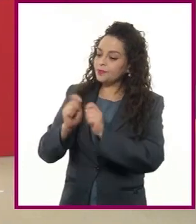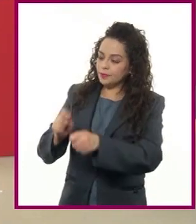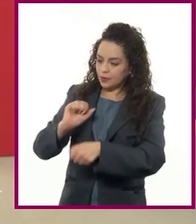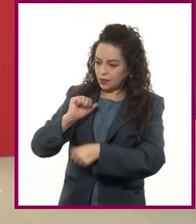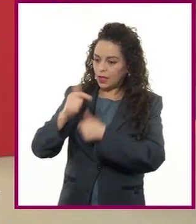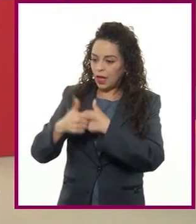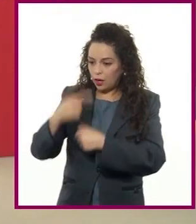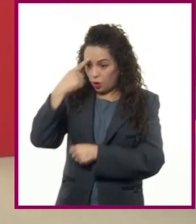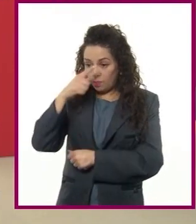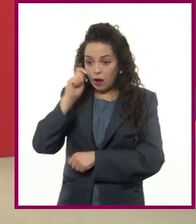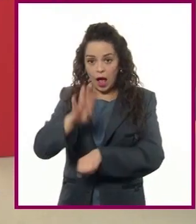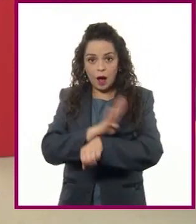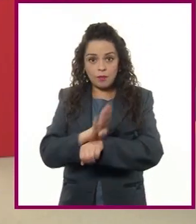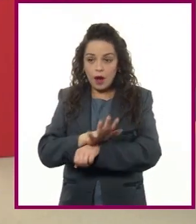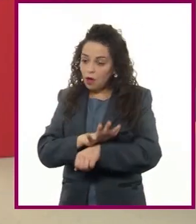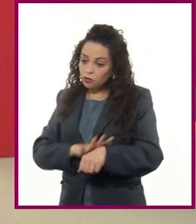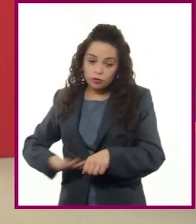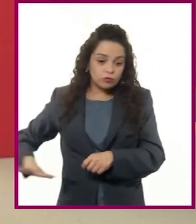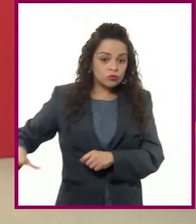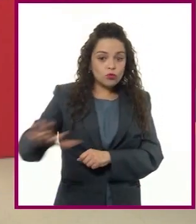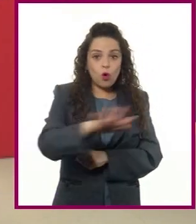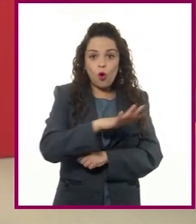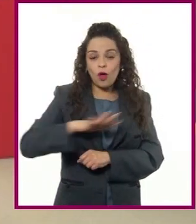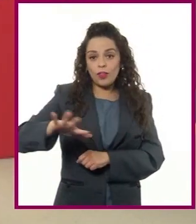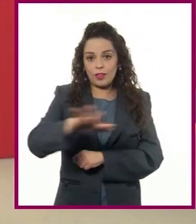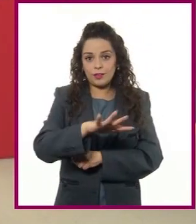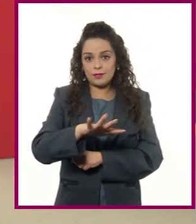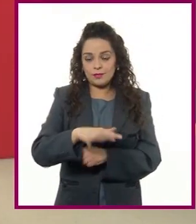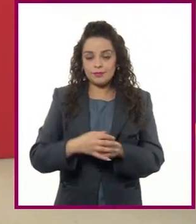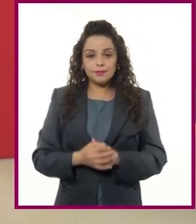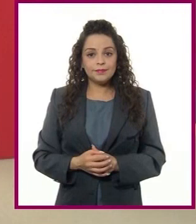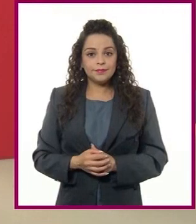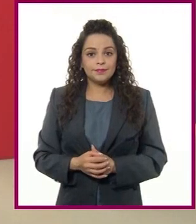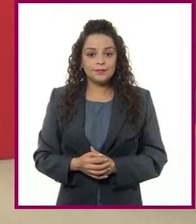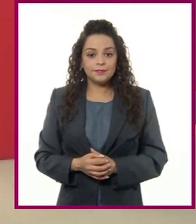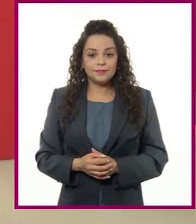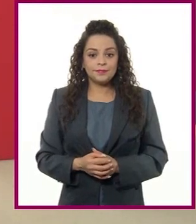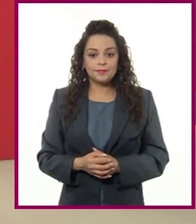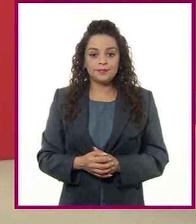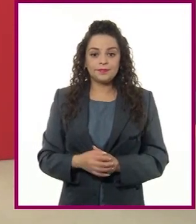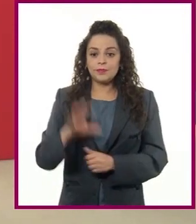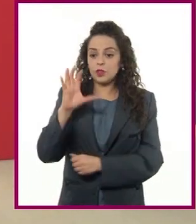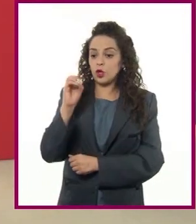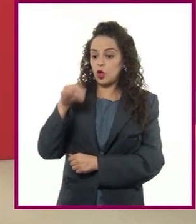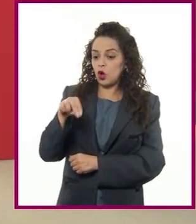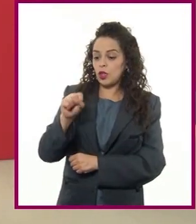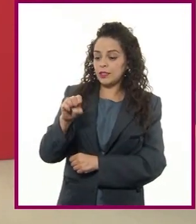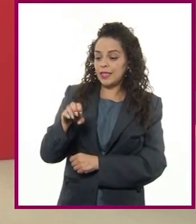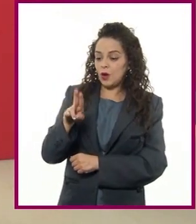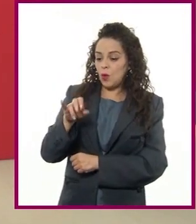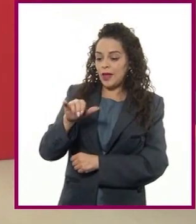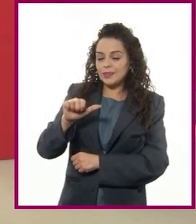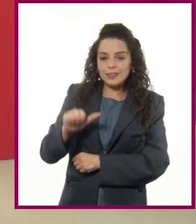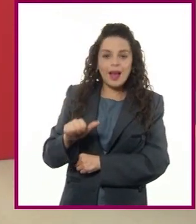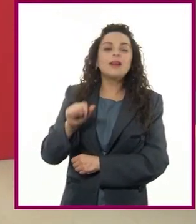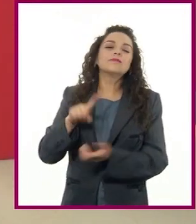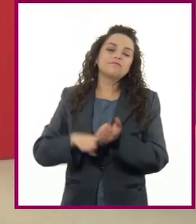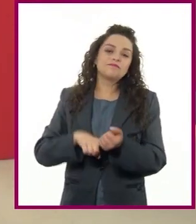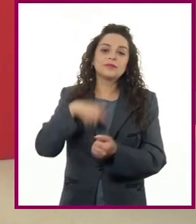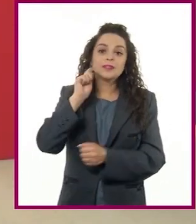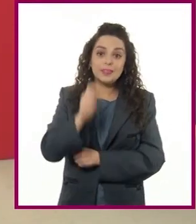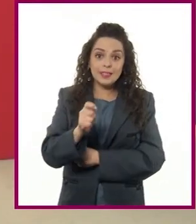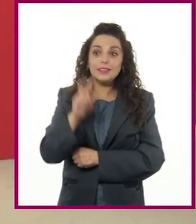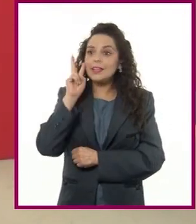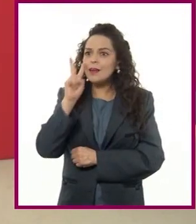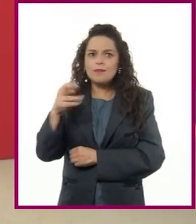el bienestar de todas y todos los involucrados. Consecuencias, se manifiestan actitudes